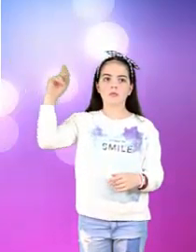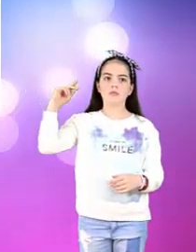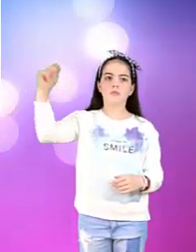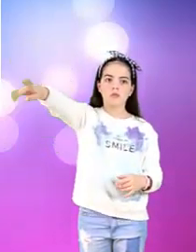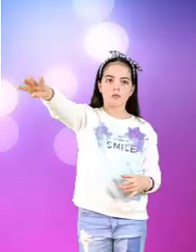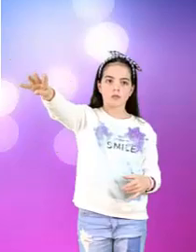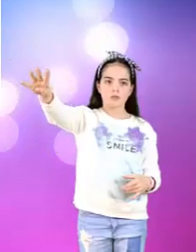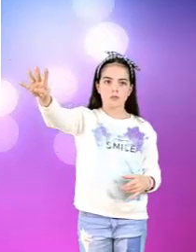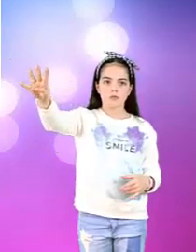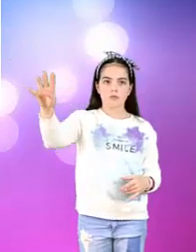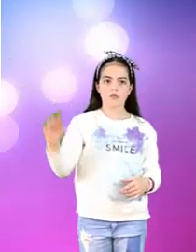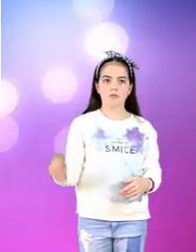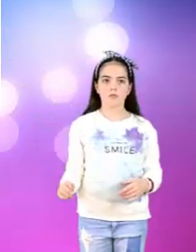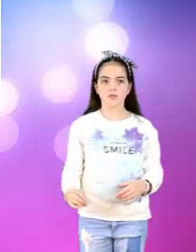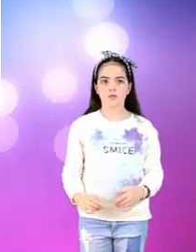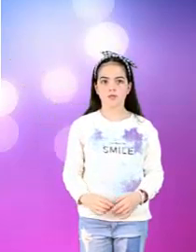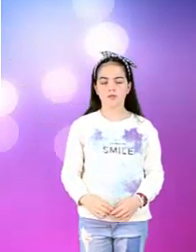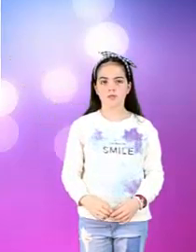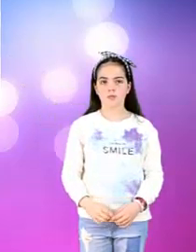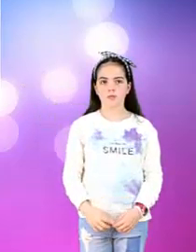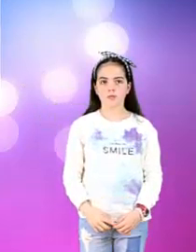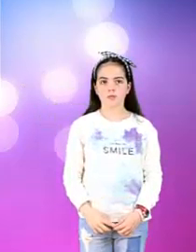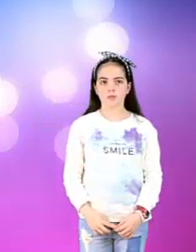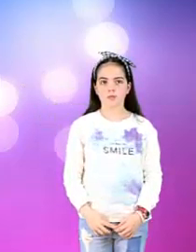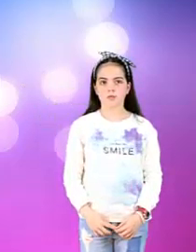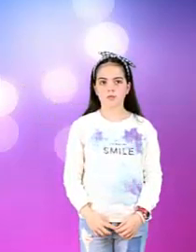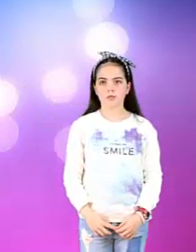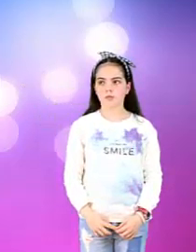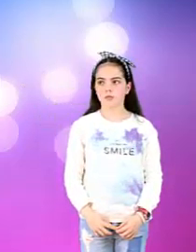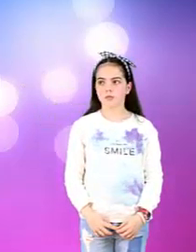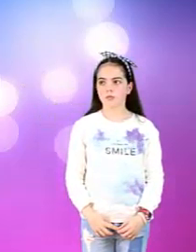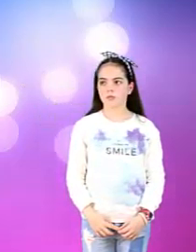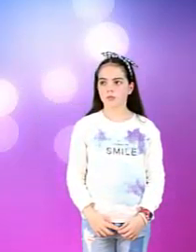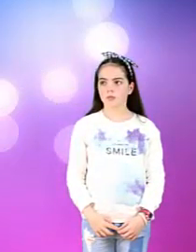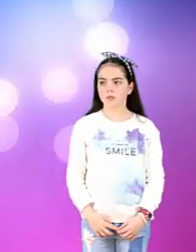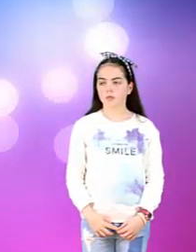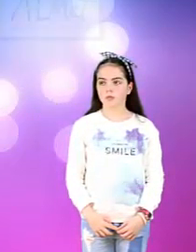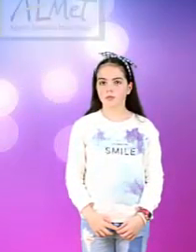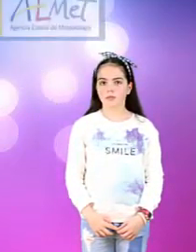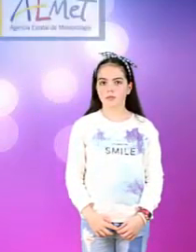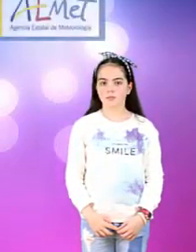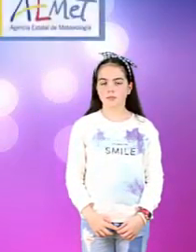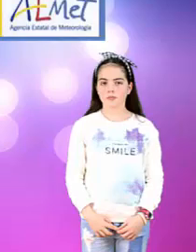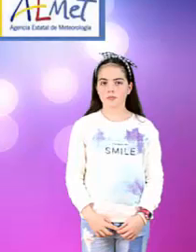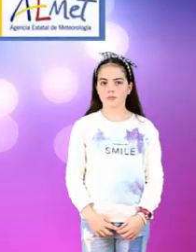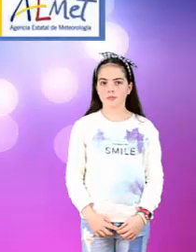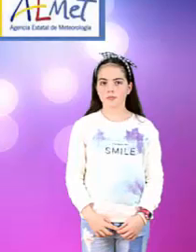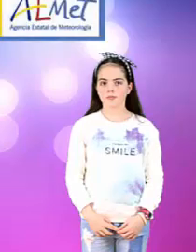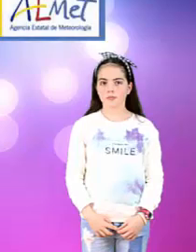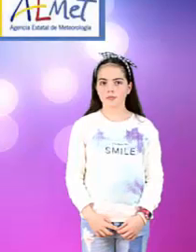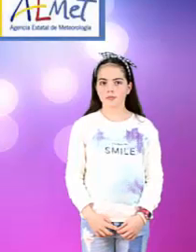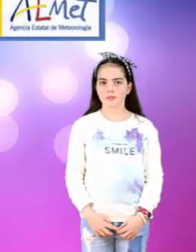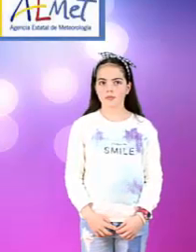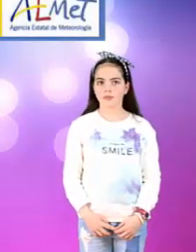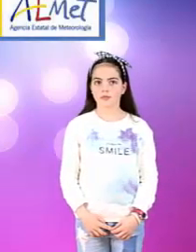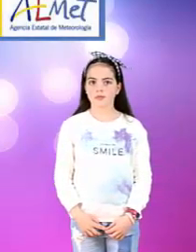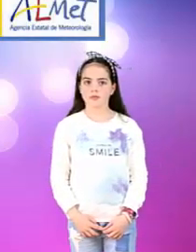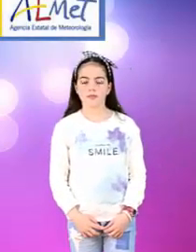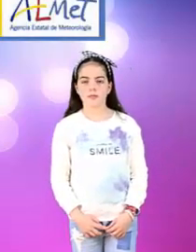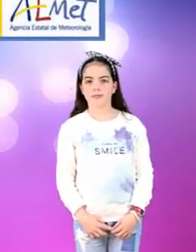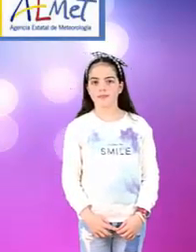A nosa previsión baséase nos datos obtidos de Meteo Galicia, Tempo.com, AEMET,